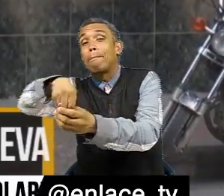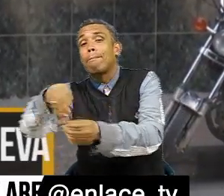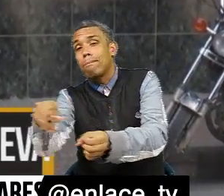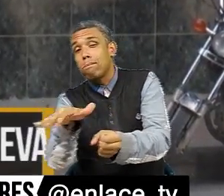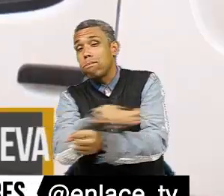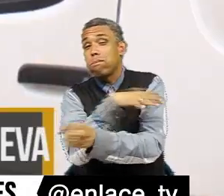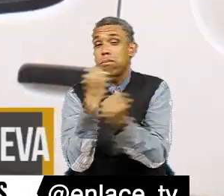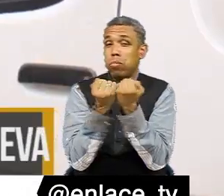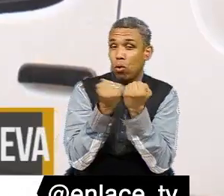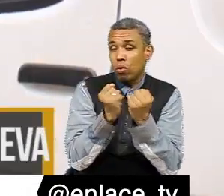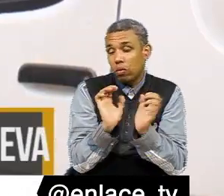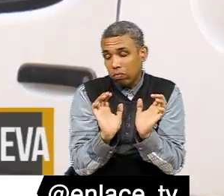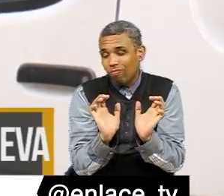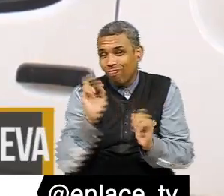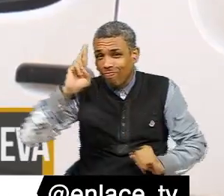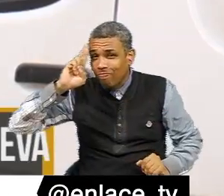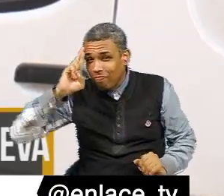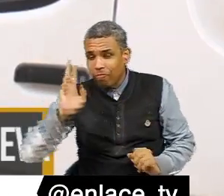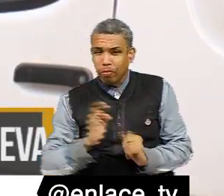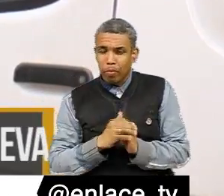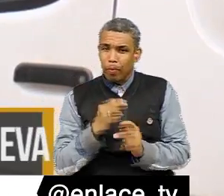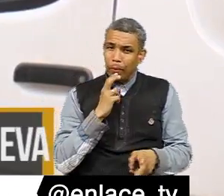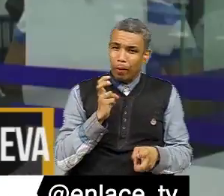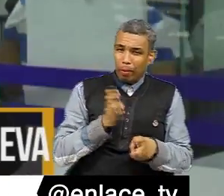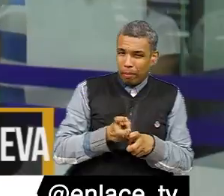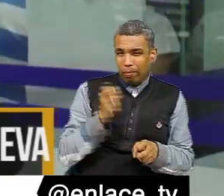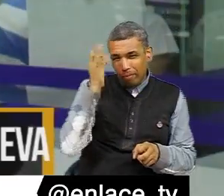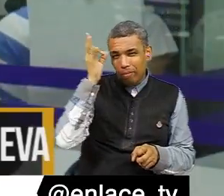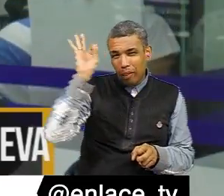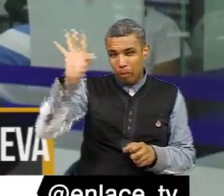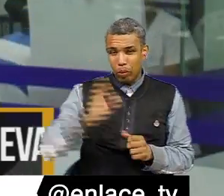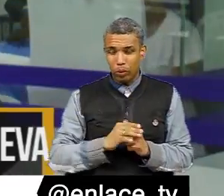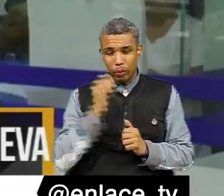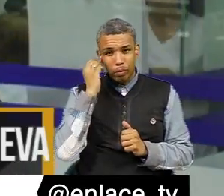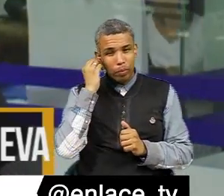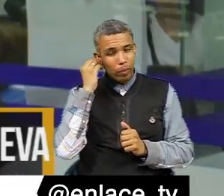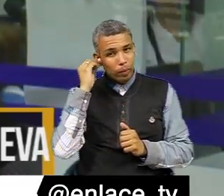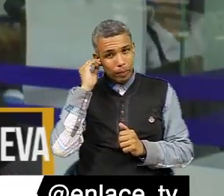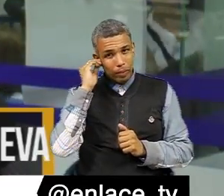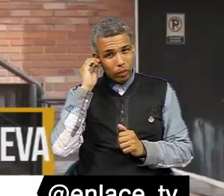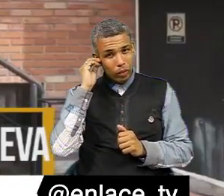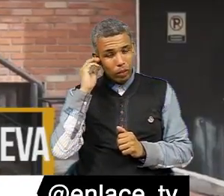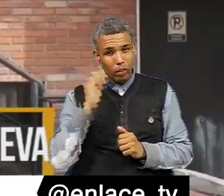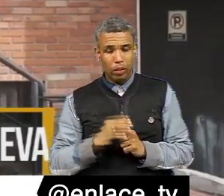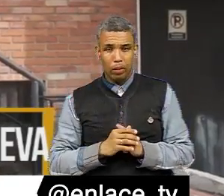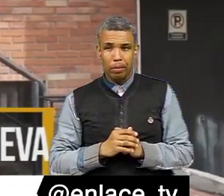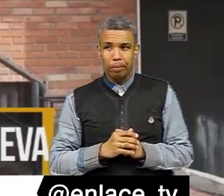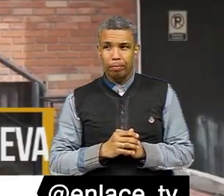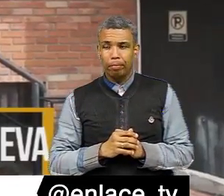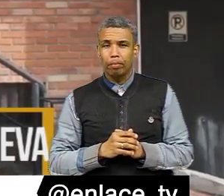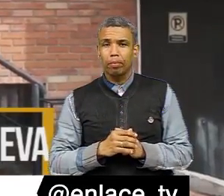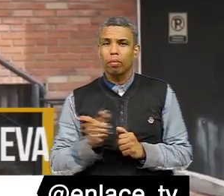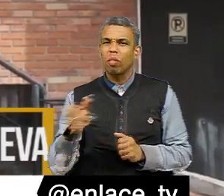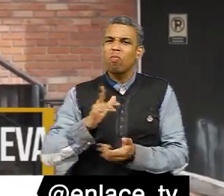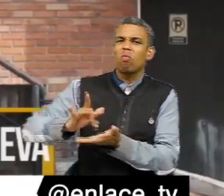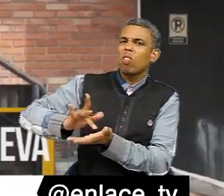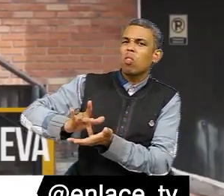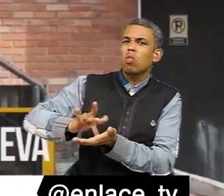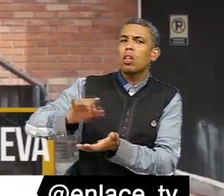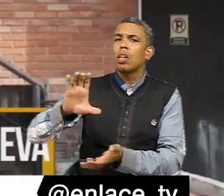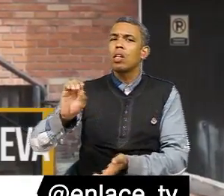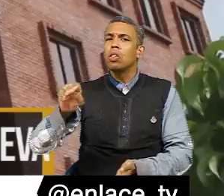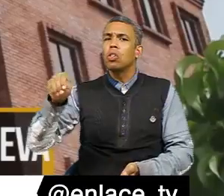también va a congestionar el servicio de la clínica y puede ser que sobrepase la oferta que tenga la clínica de servicios. Más de 1.000 millones de pesos adeuda Coomeva